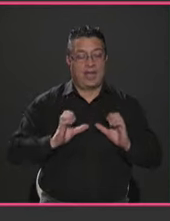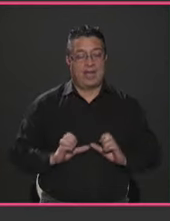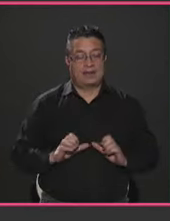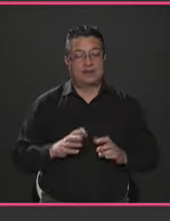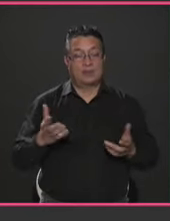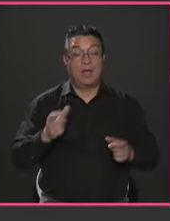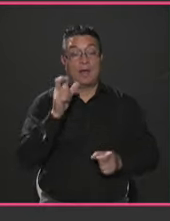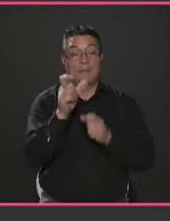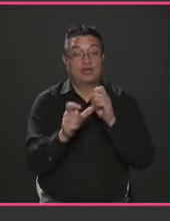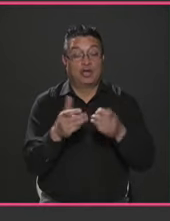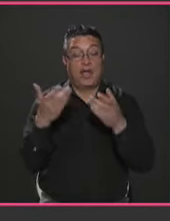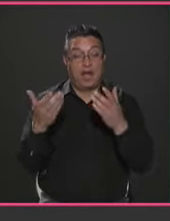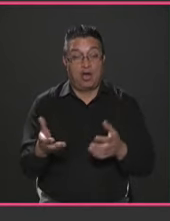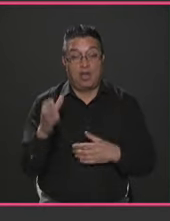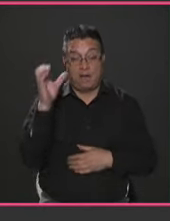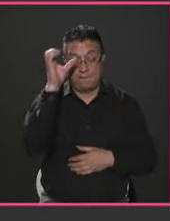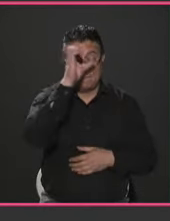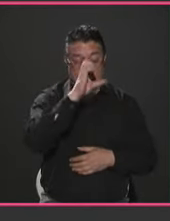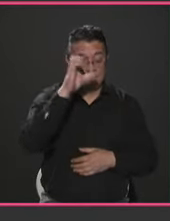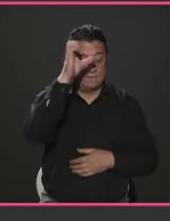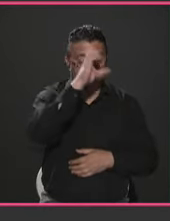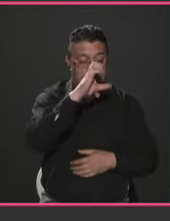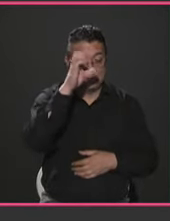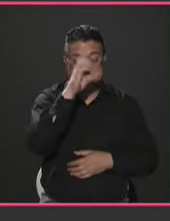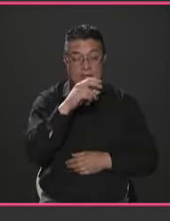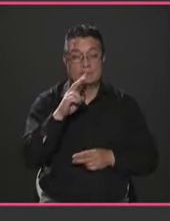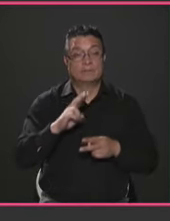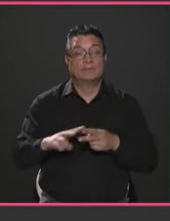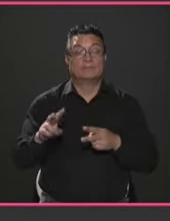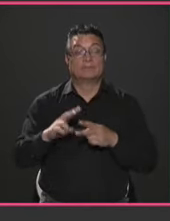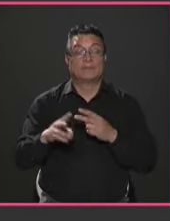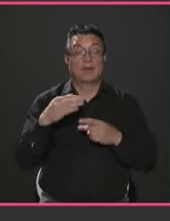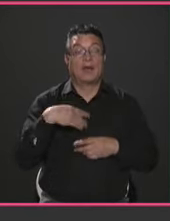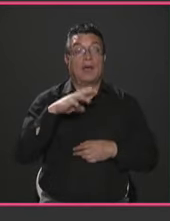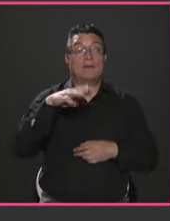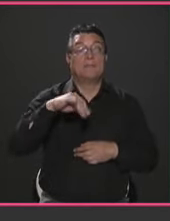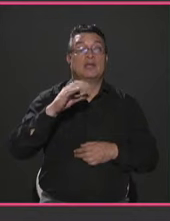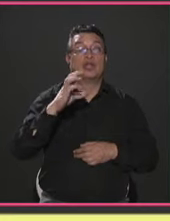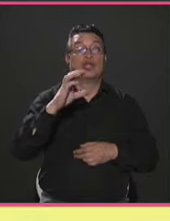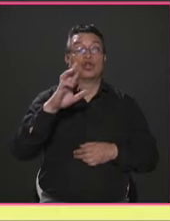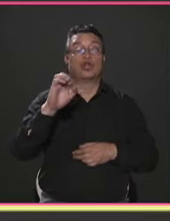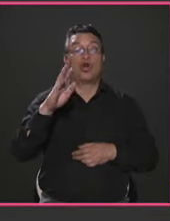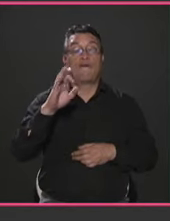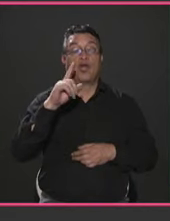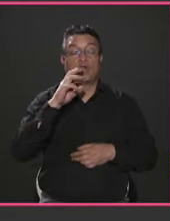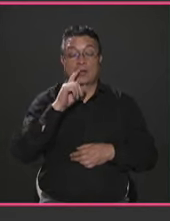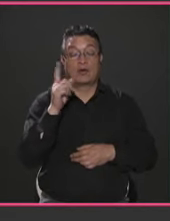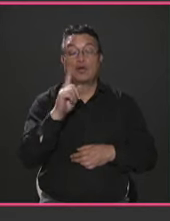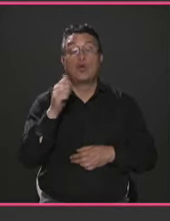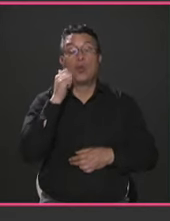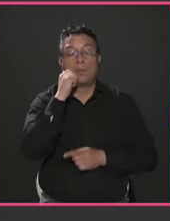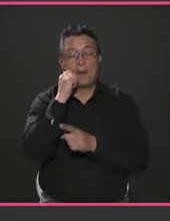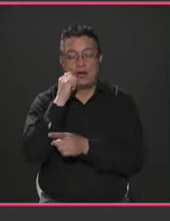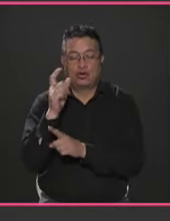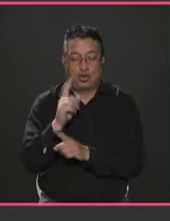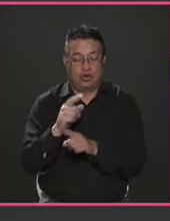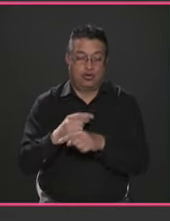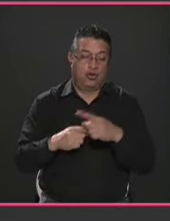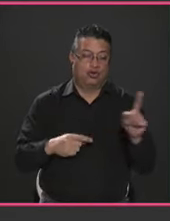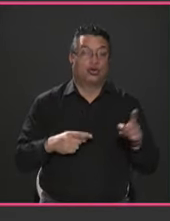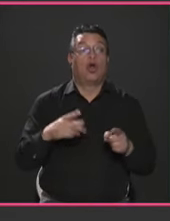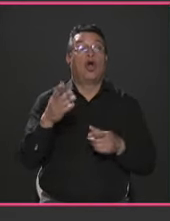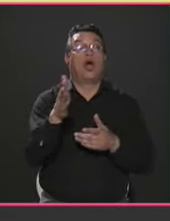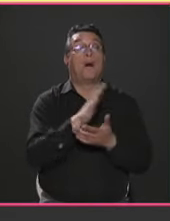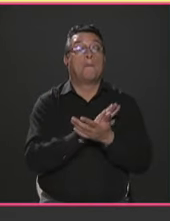entonces las personas ahora están buscando y haciendo hipótesis microbiótica en especies no humanas un